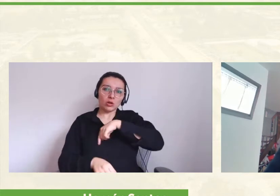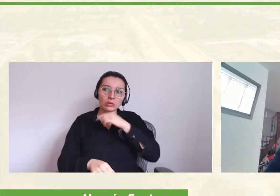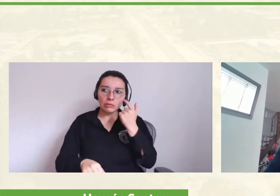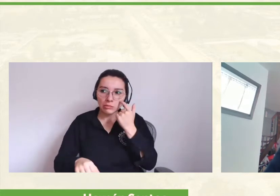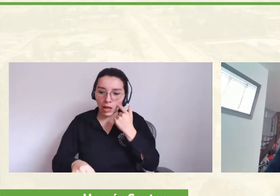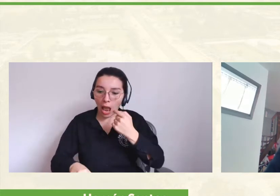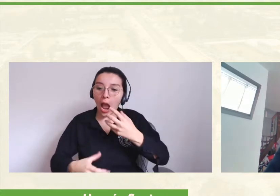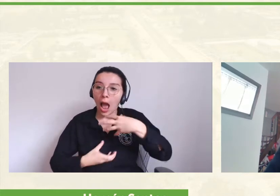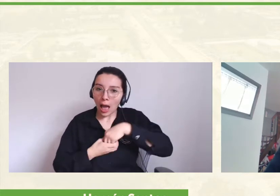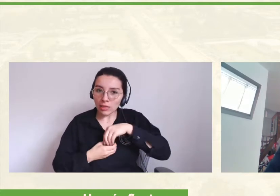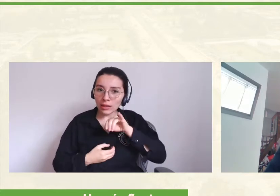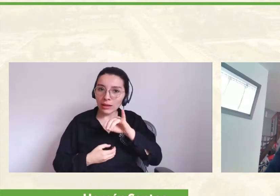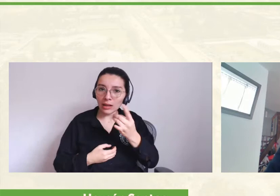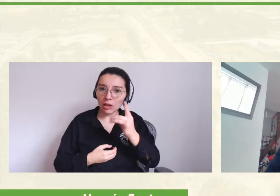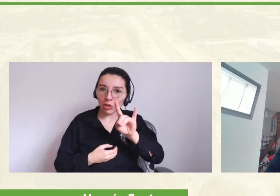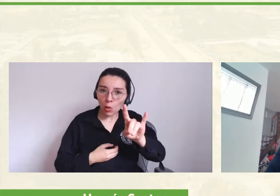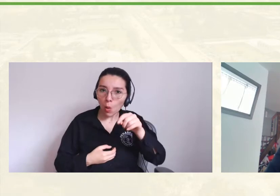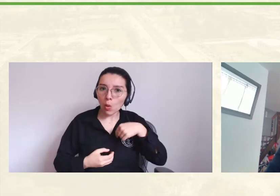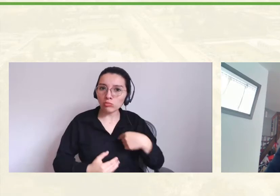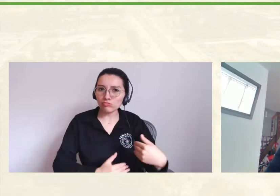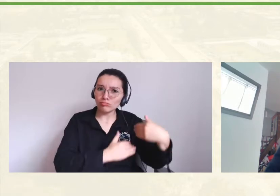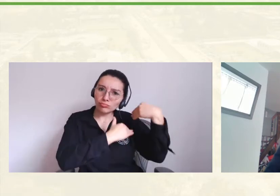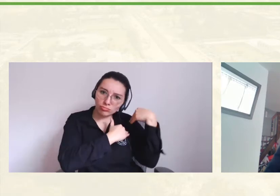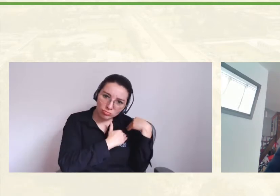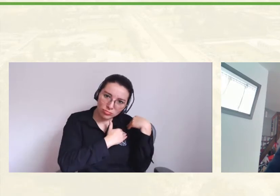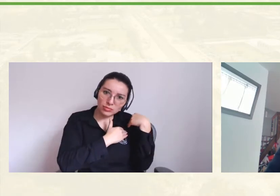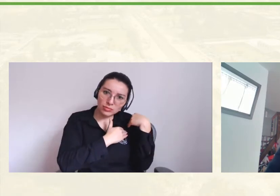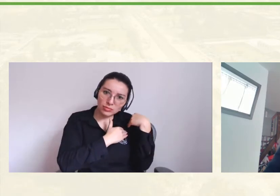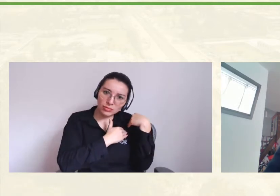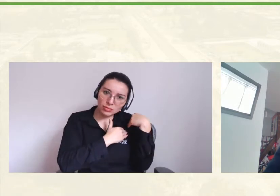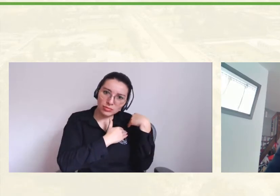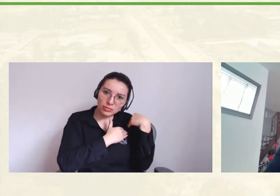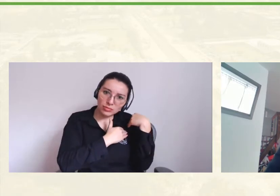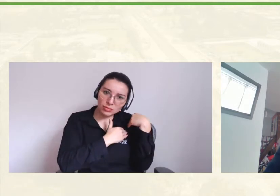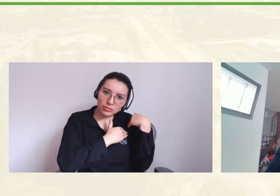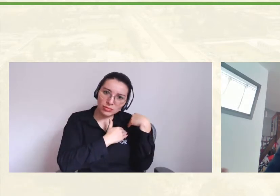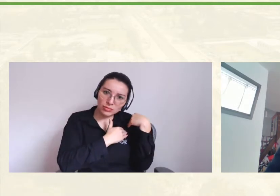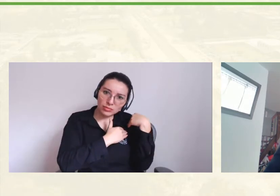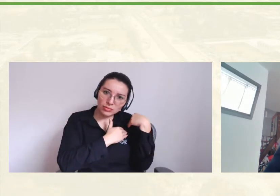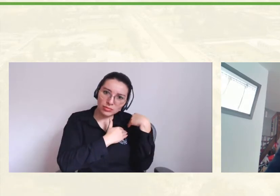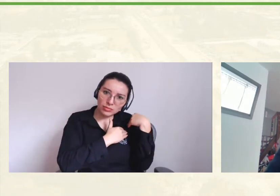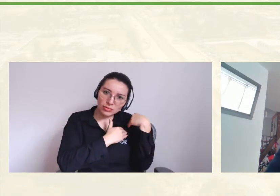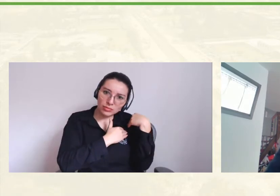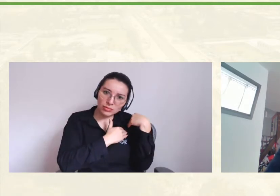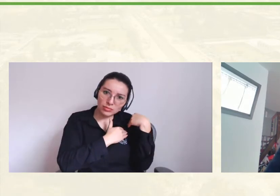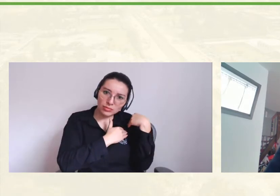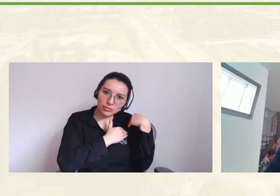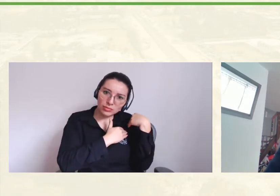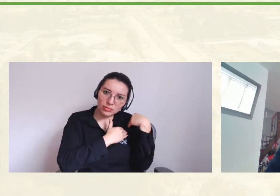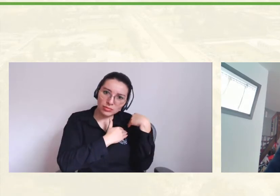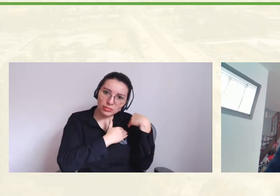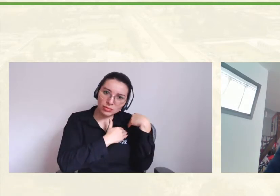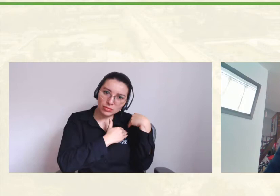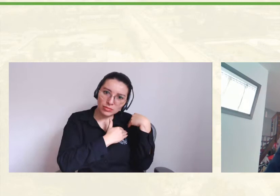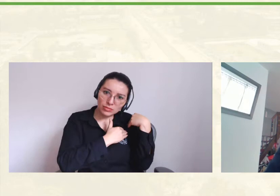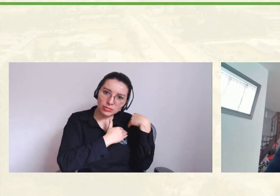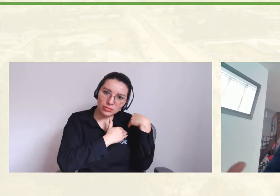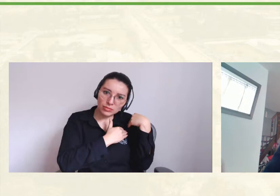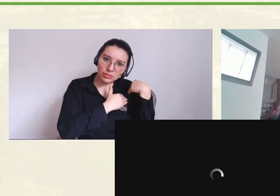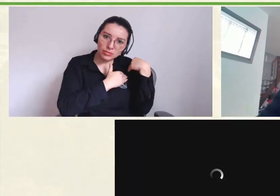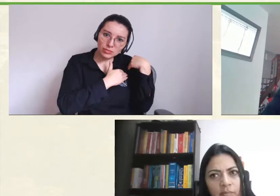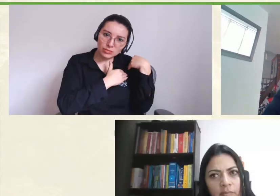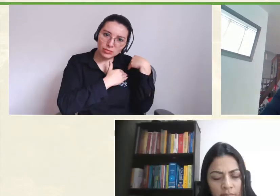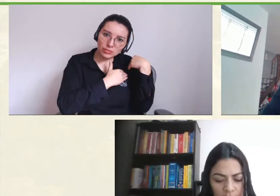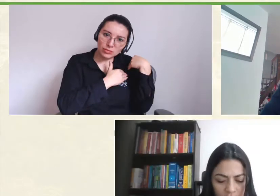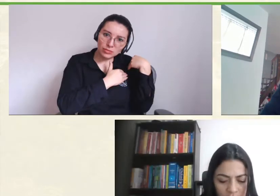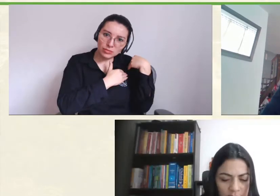nuestra misión, que finalmente son necesidades de espacio público, de vías y demás, y con ellos hemos hecho una buena sinergia en donde